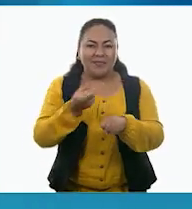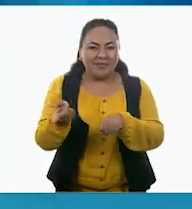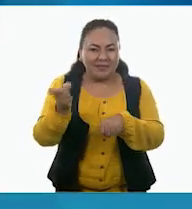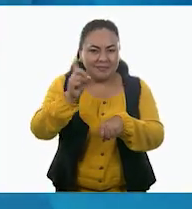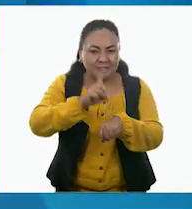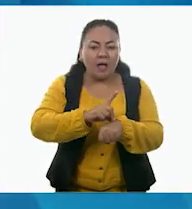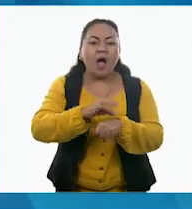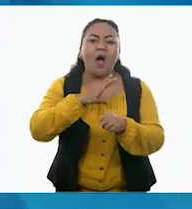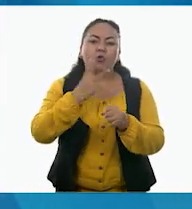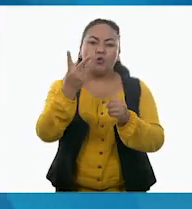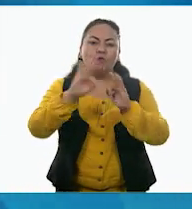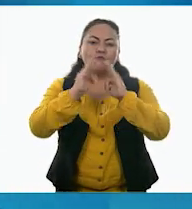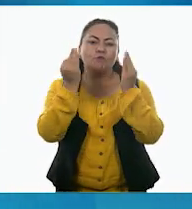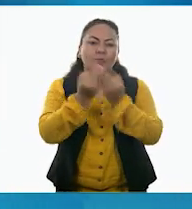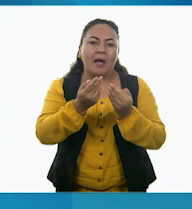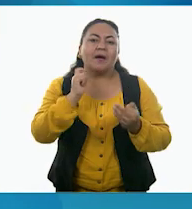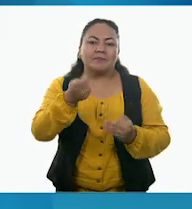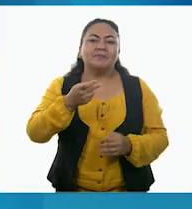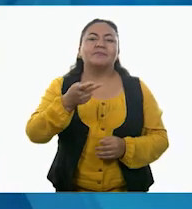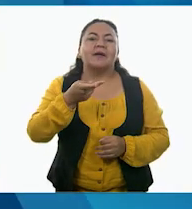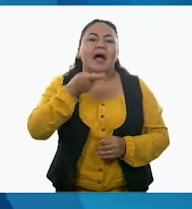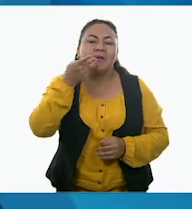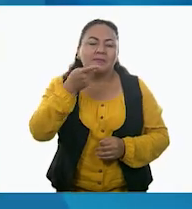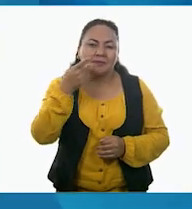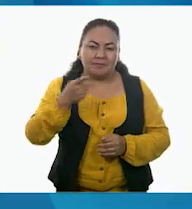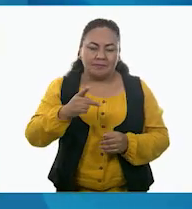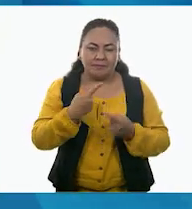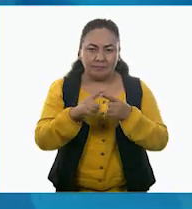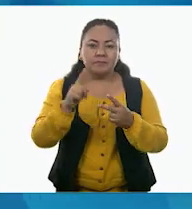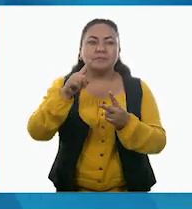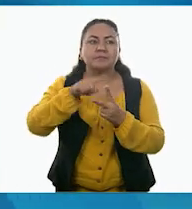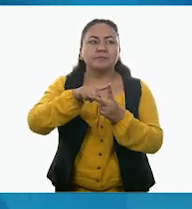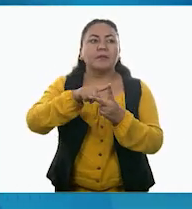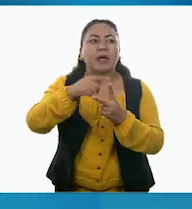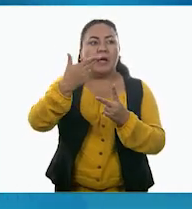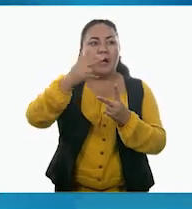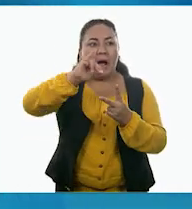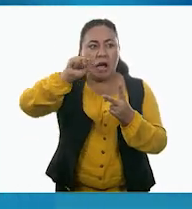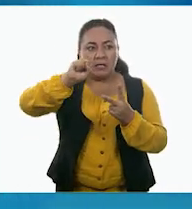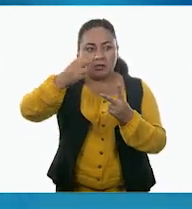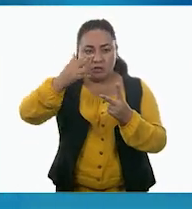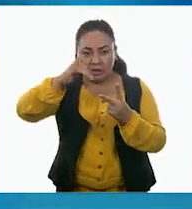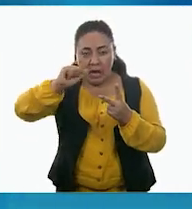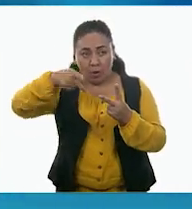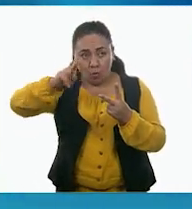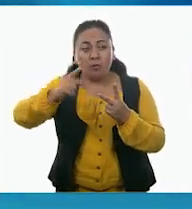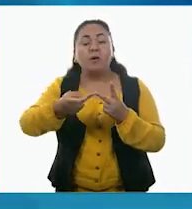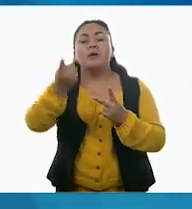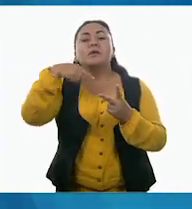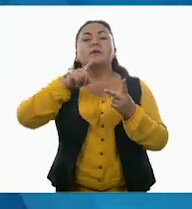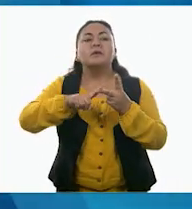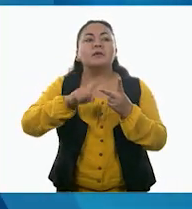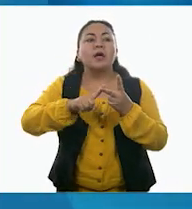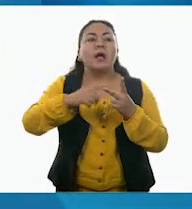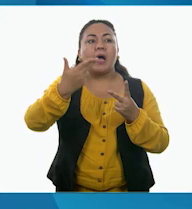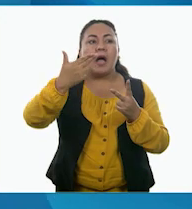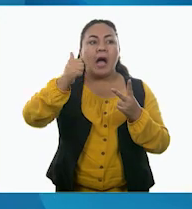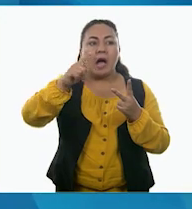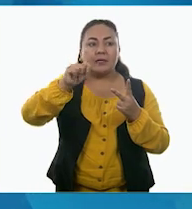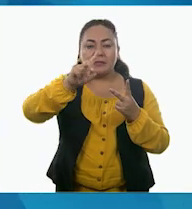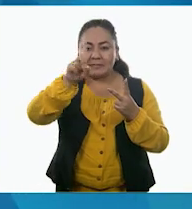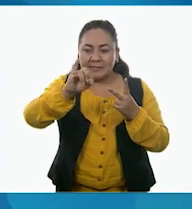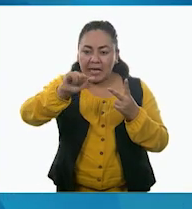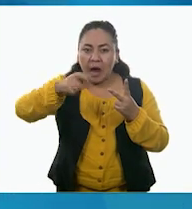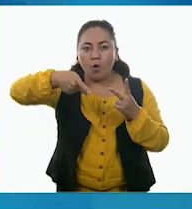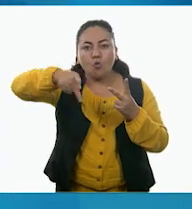hay dos formas. La primera es hashiaku, la segunda es hachiaku.